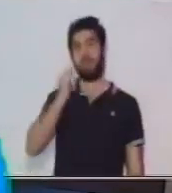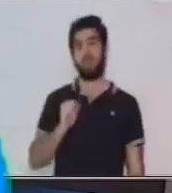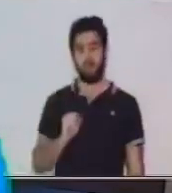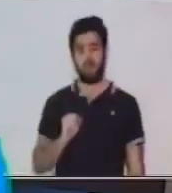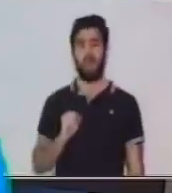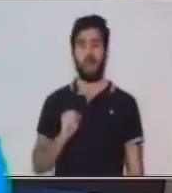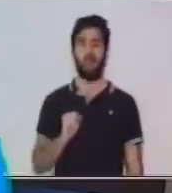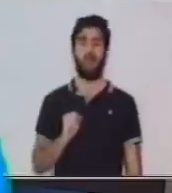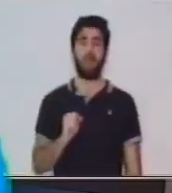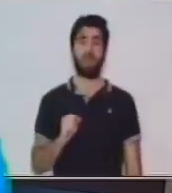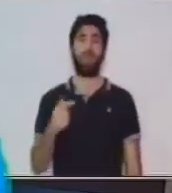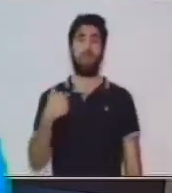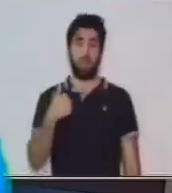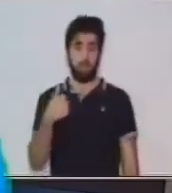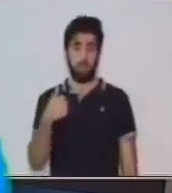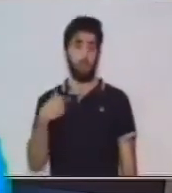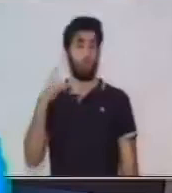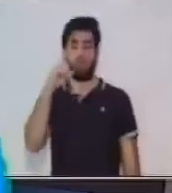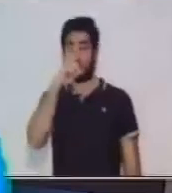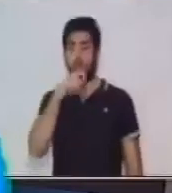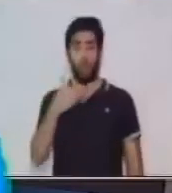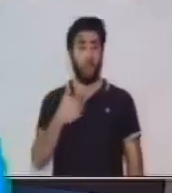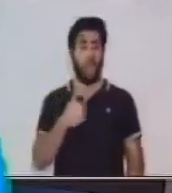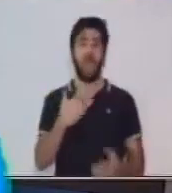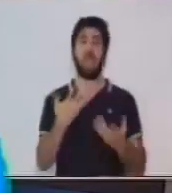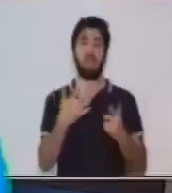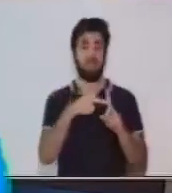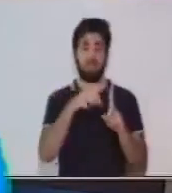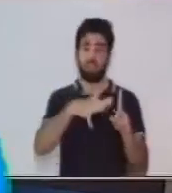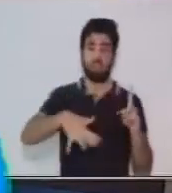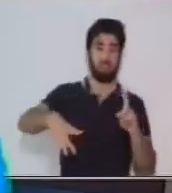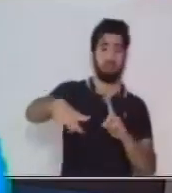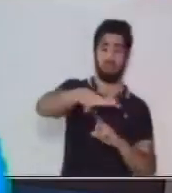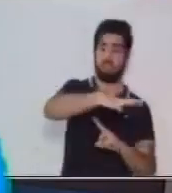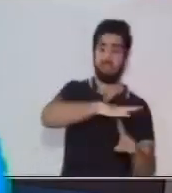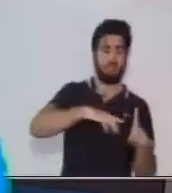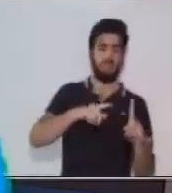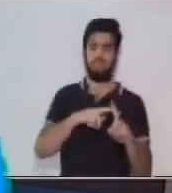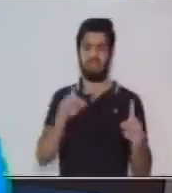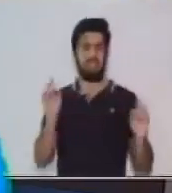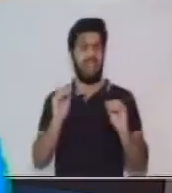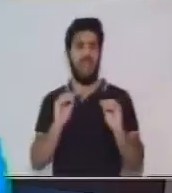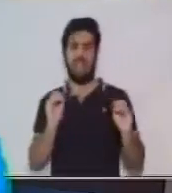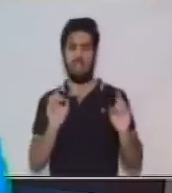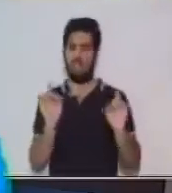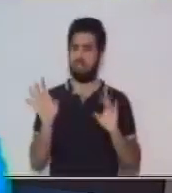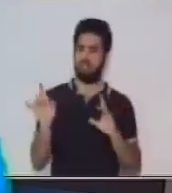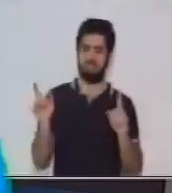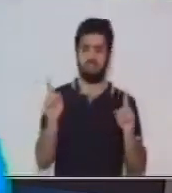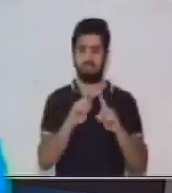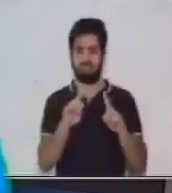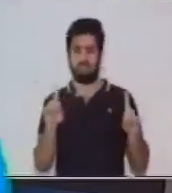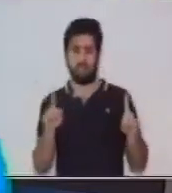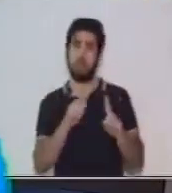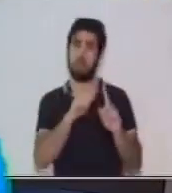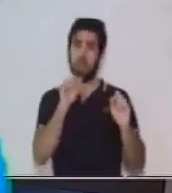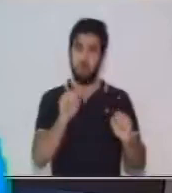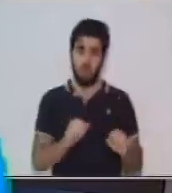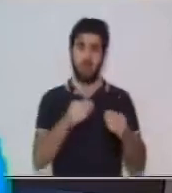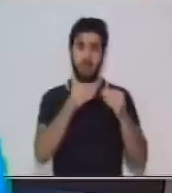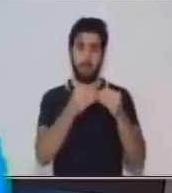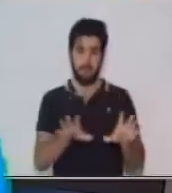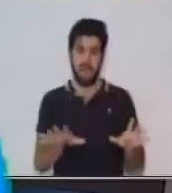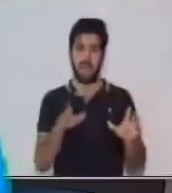Y el príncipe no tiene mucho que ver con el contexto del cuento. ¿Será que se pierde en algún momento de esa